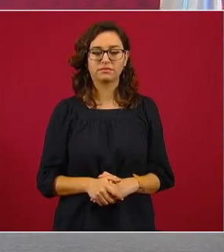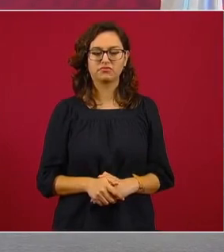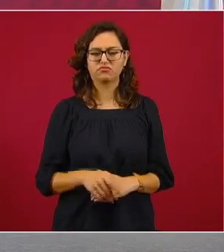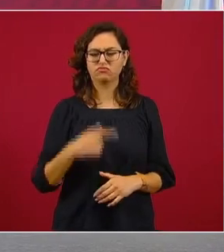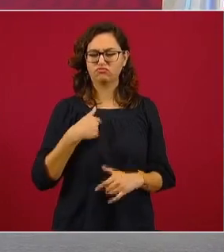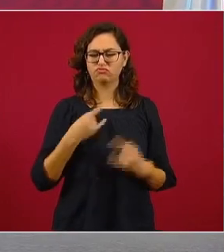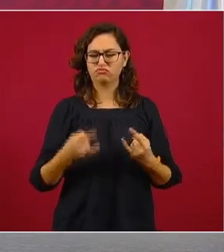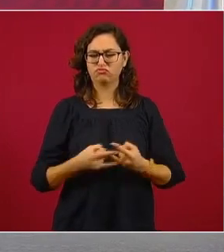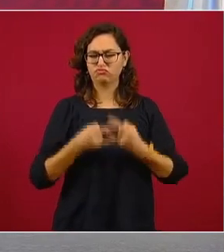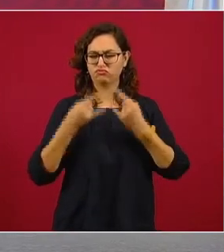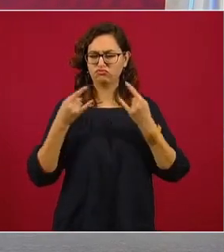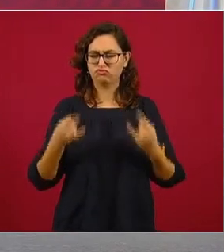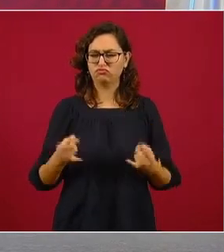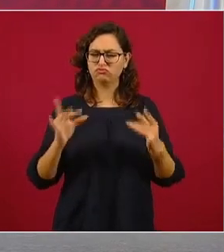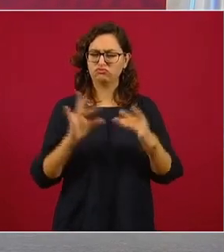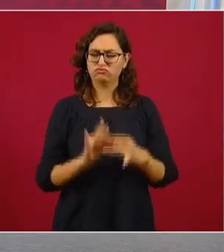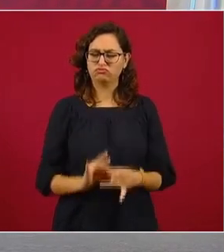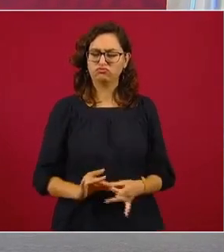de